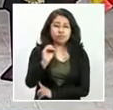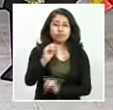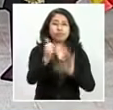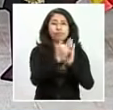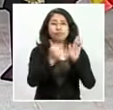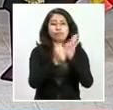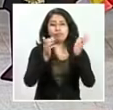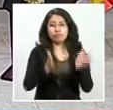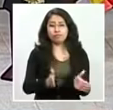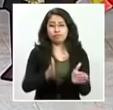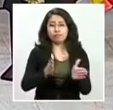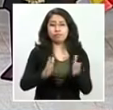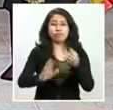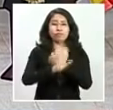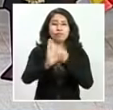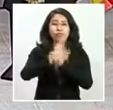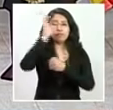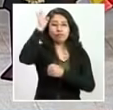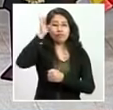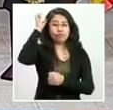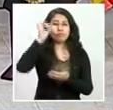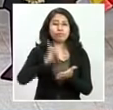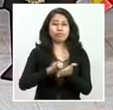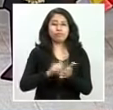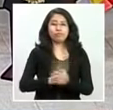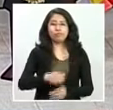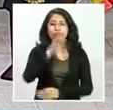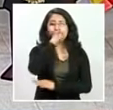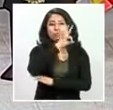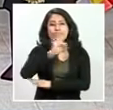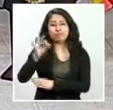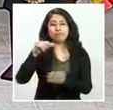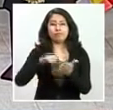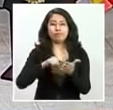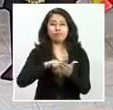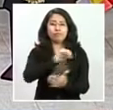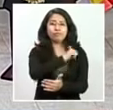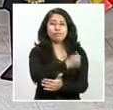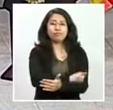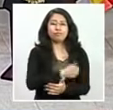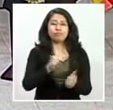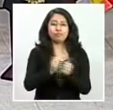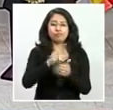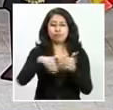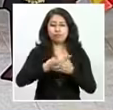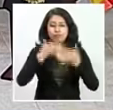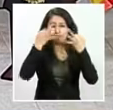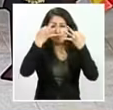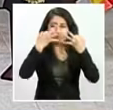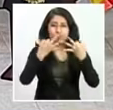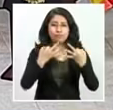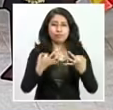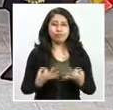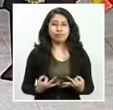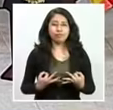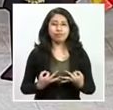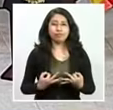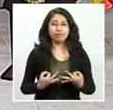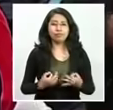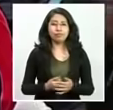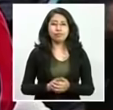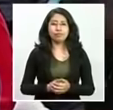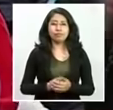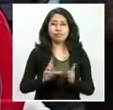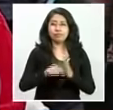Procurador General del Estado, quien tomará posesión del cargo con las formalidades de rigor y previo